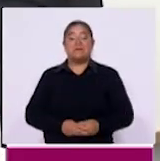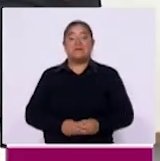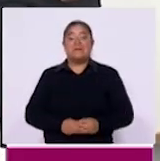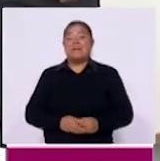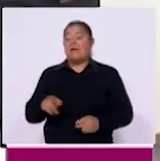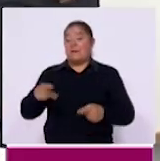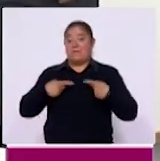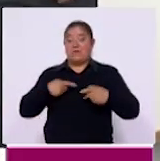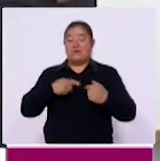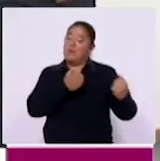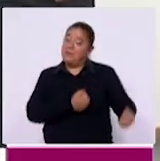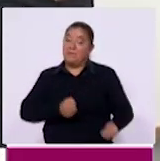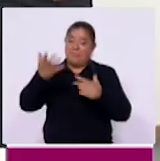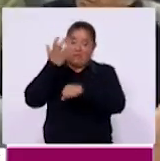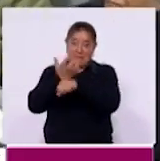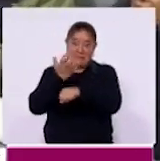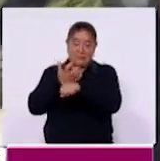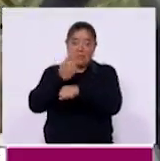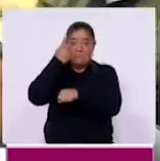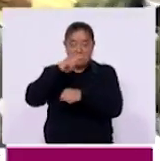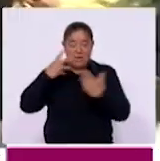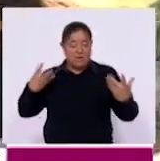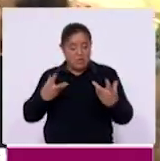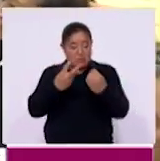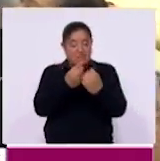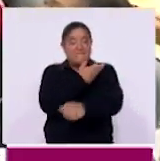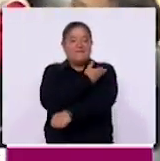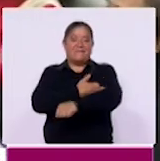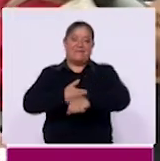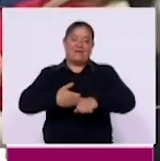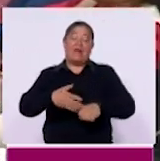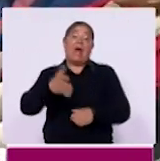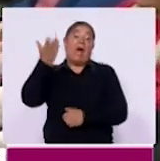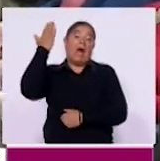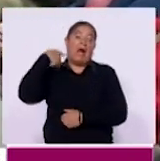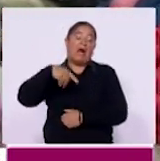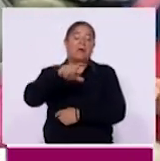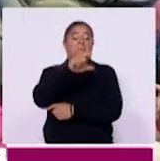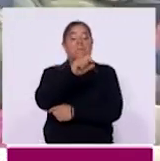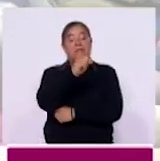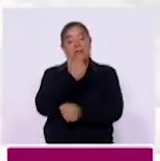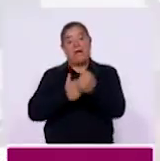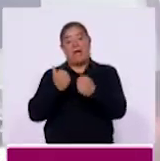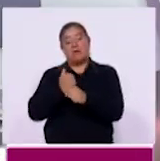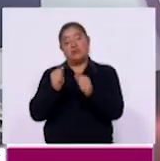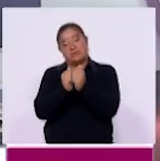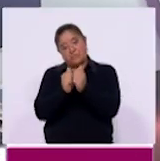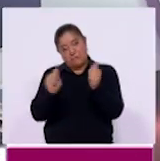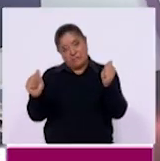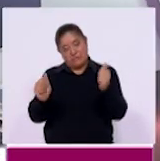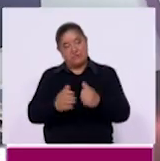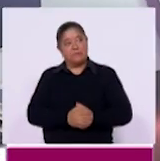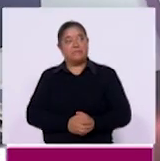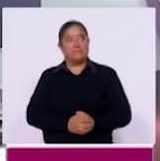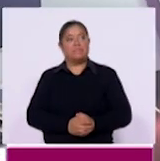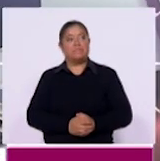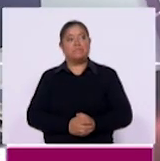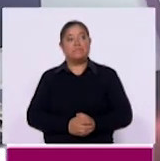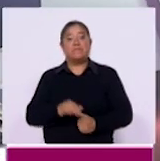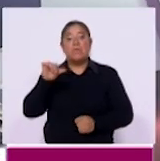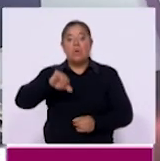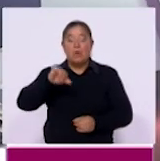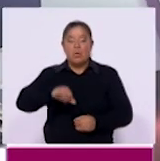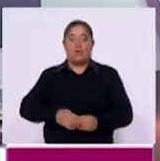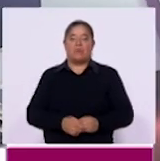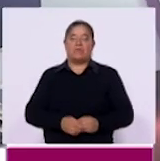viajarán a Estados Unidos de América para reunirse con sus familiares tras más de 20 años de separación. Hoy,